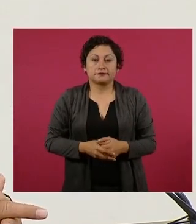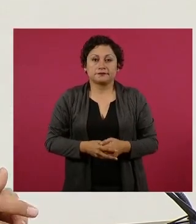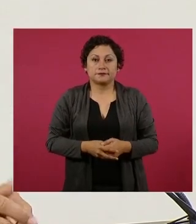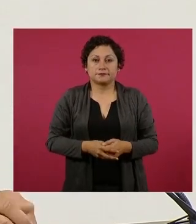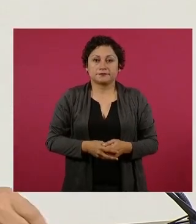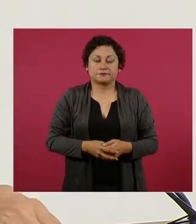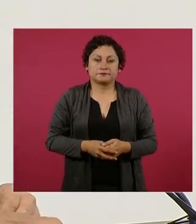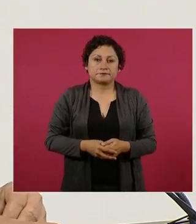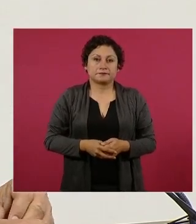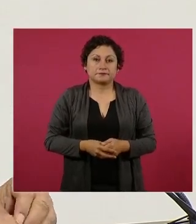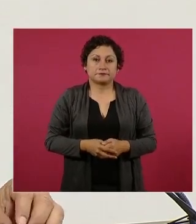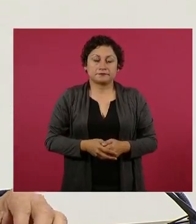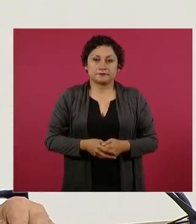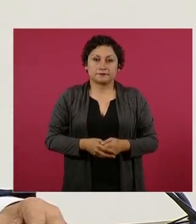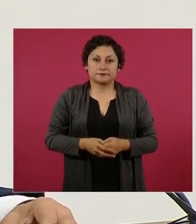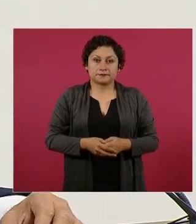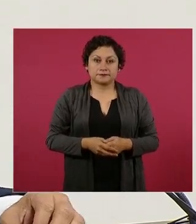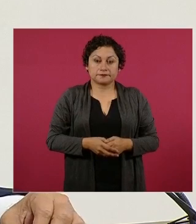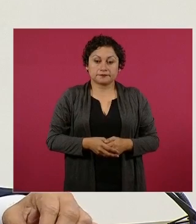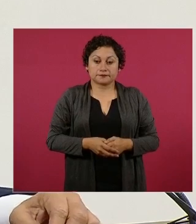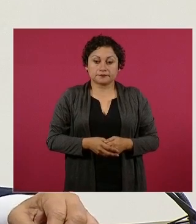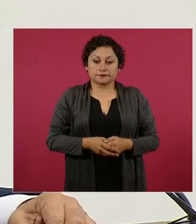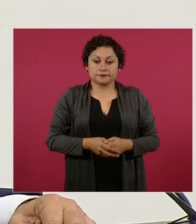con mucha